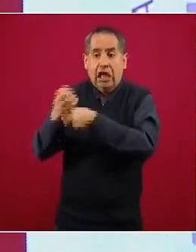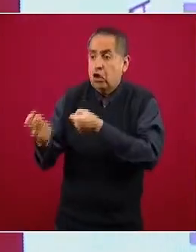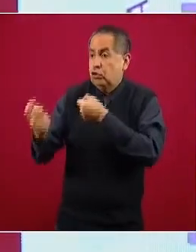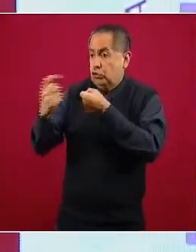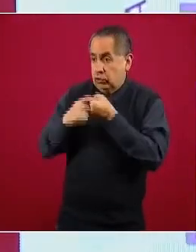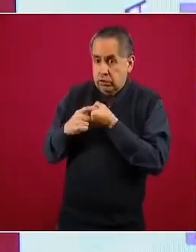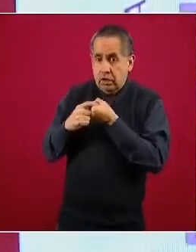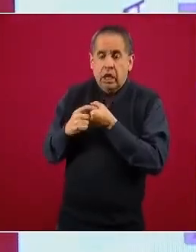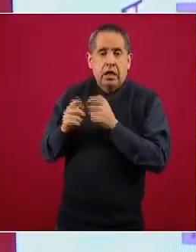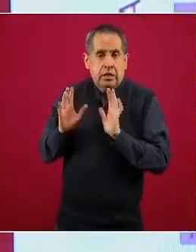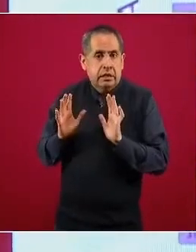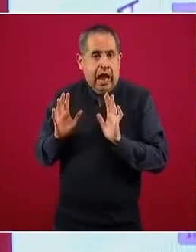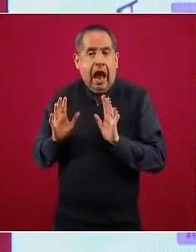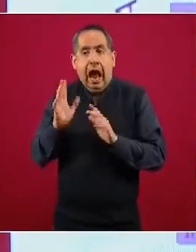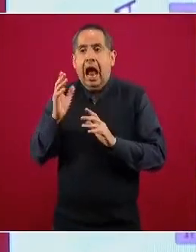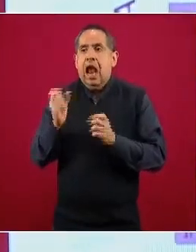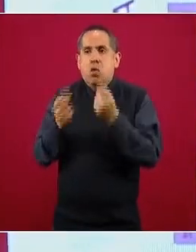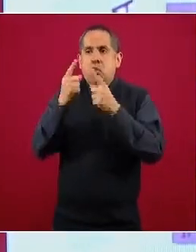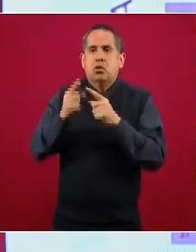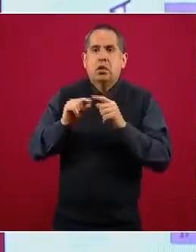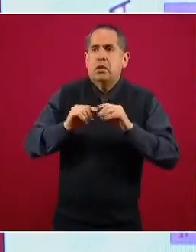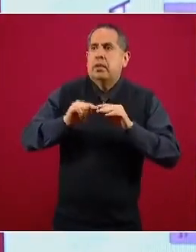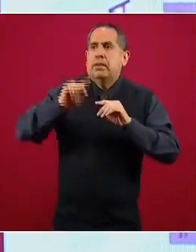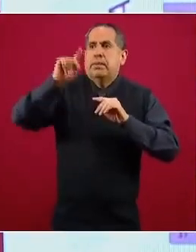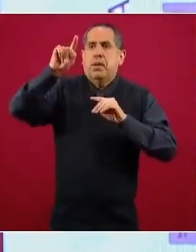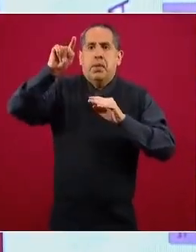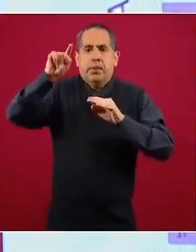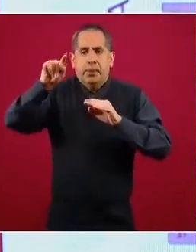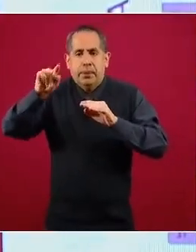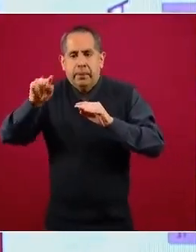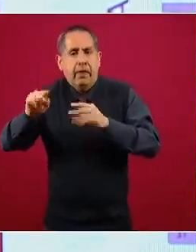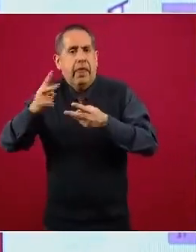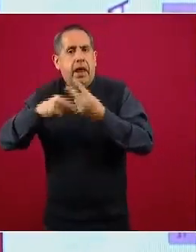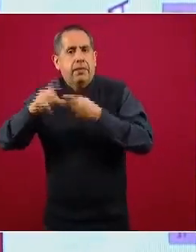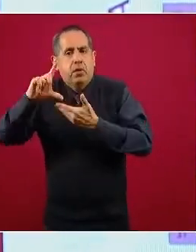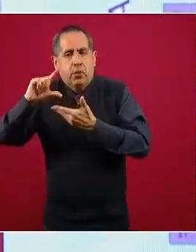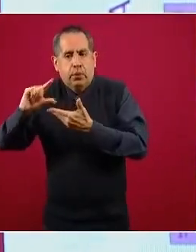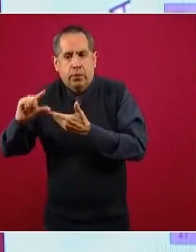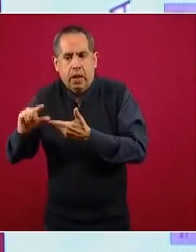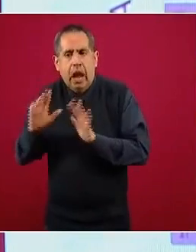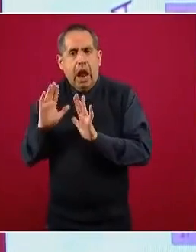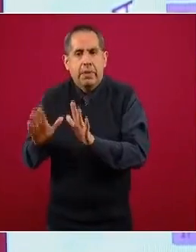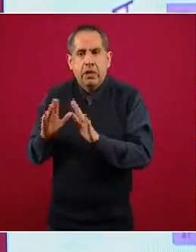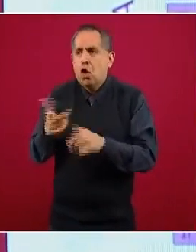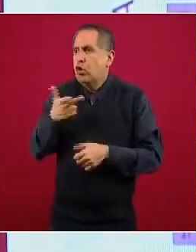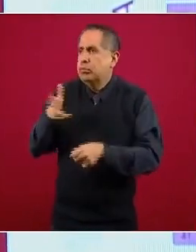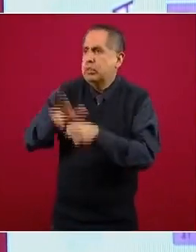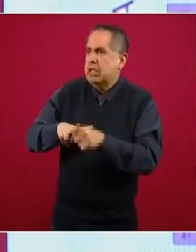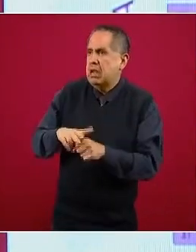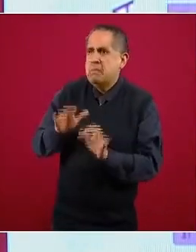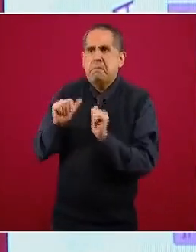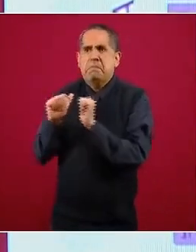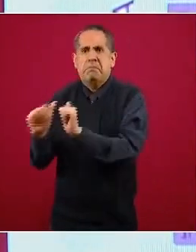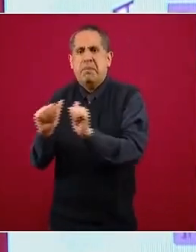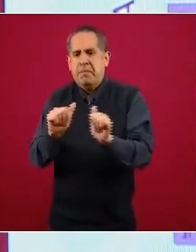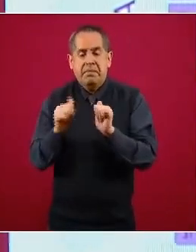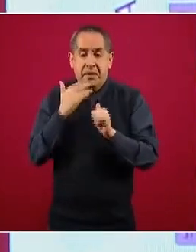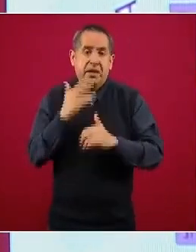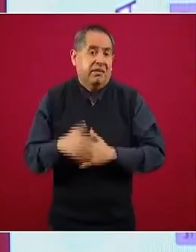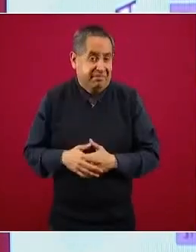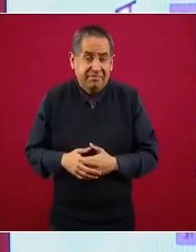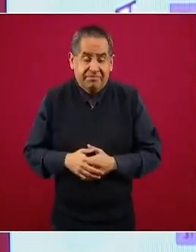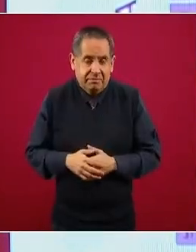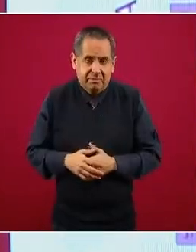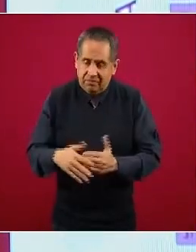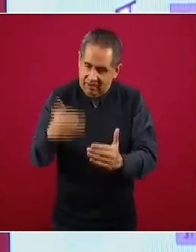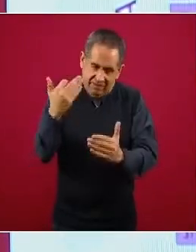ya pasaron por el pico, son muy pocas, y que resolvieron a tiempo y no se saturaron los hospitales. Nos falta